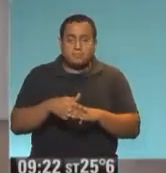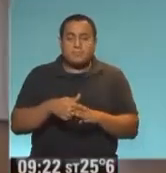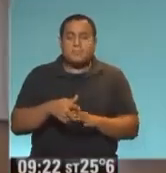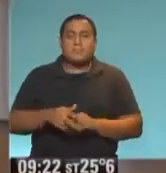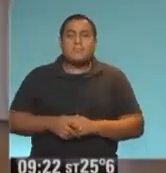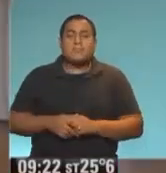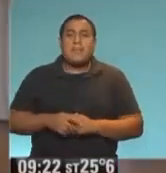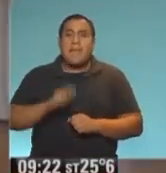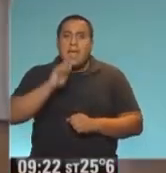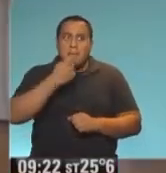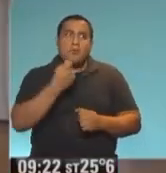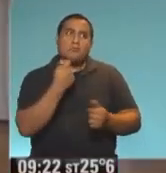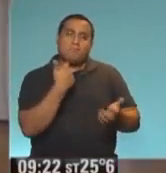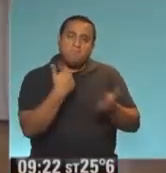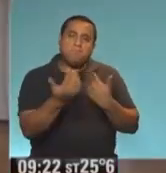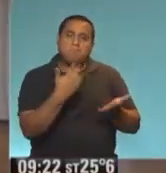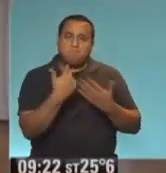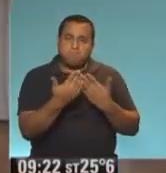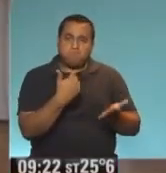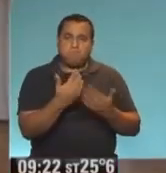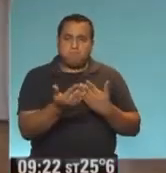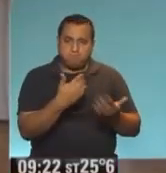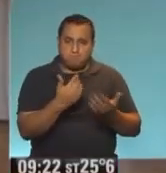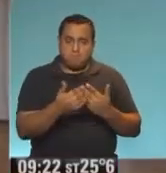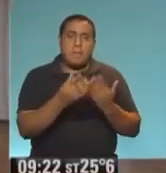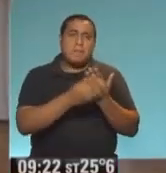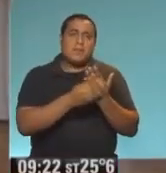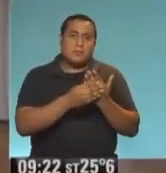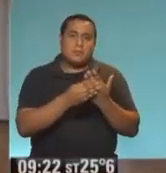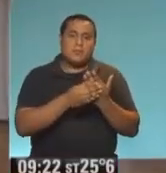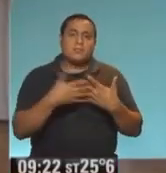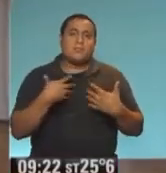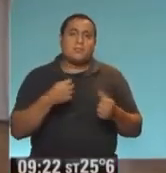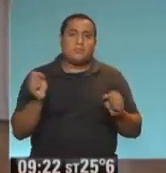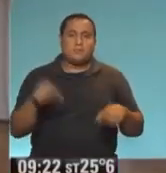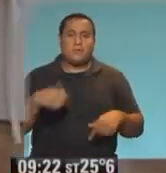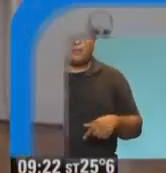esta hermosa y maravillosa charla que hemos compartido con el ministro de Salud de todos los argentinos. Ya volvemos.